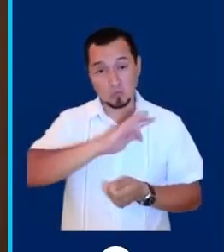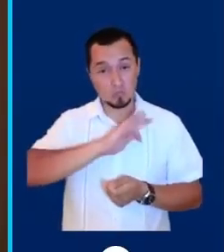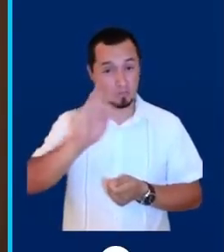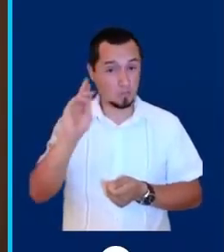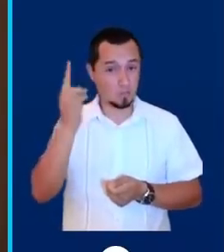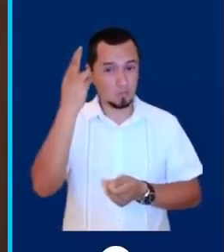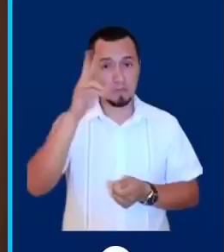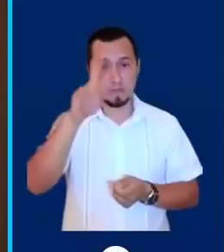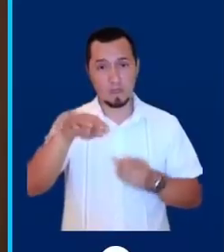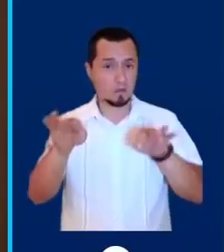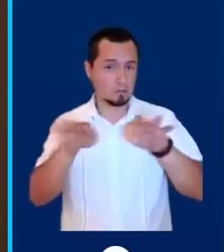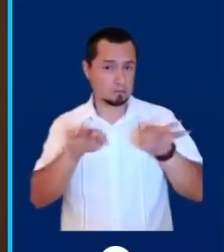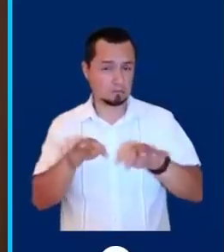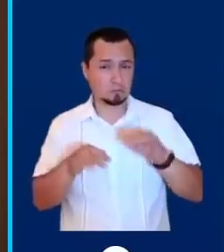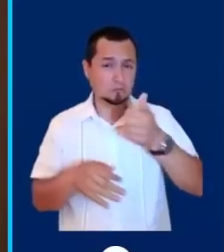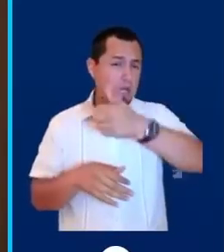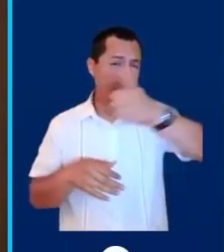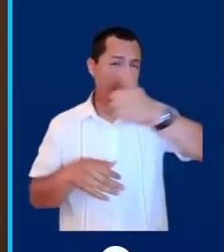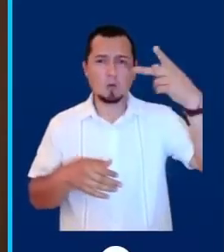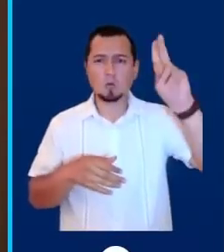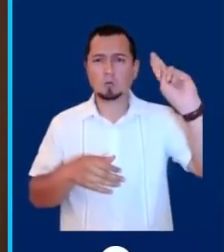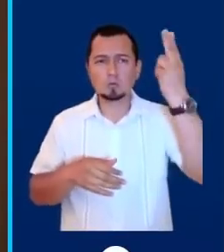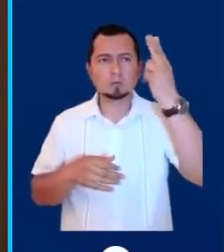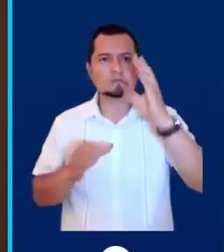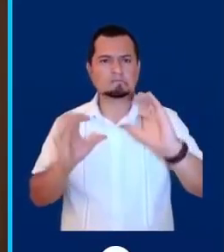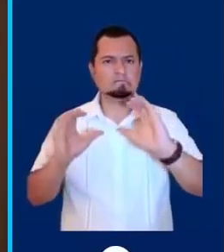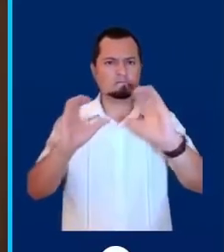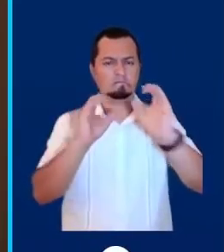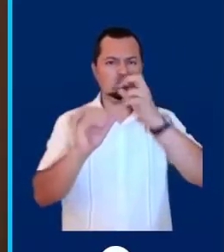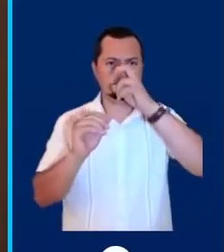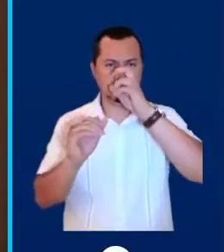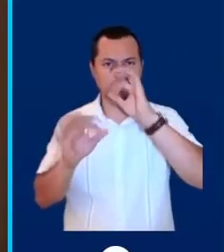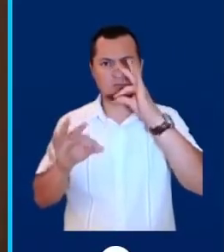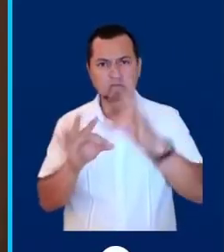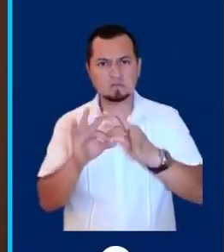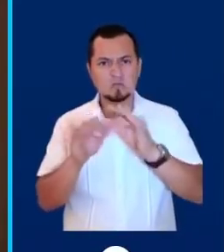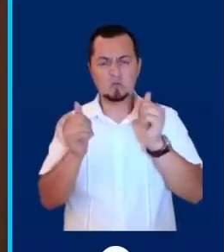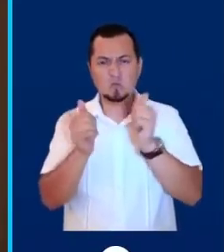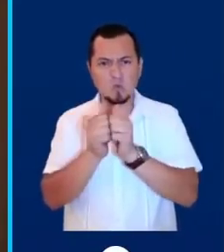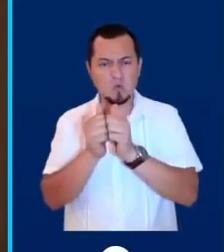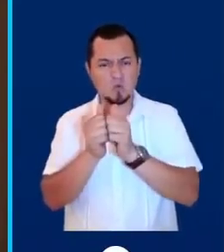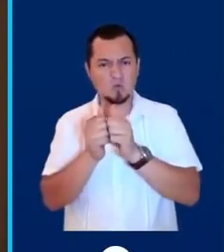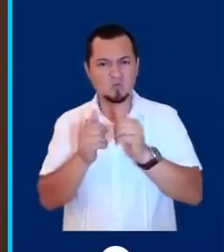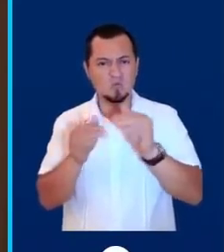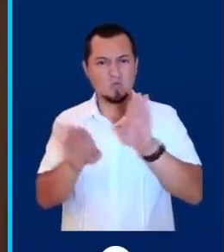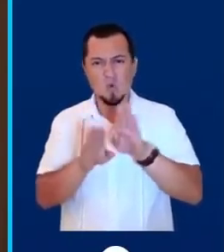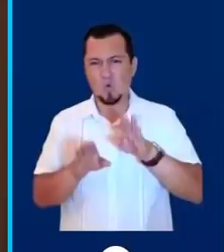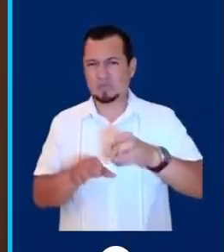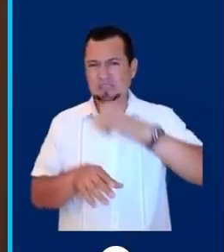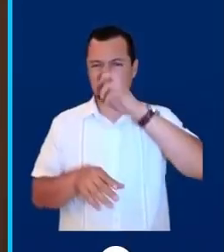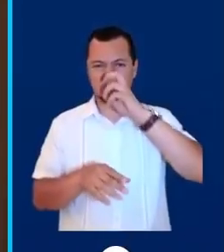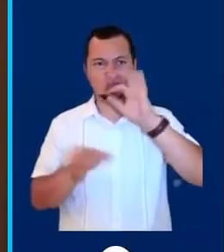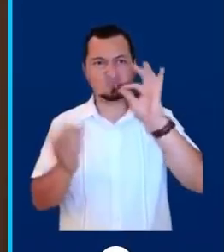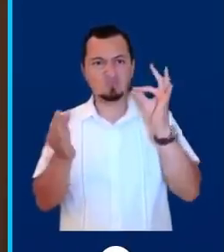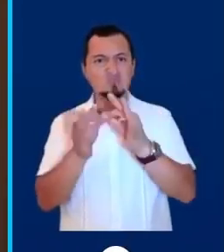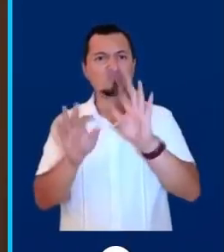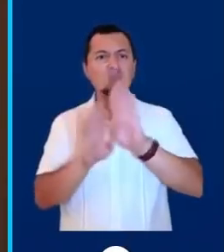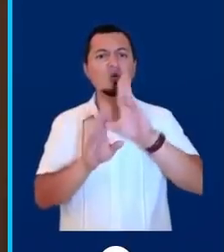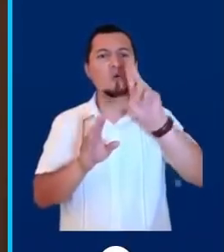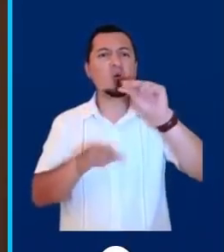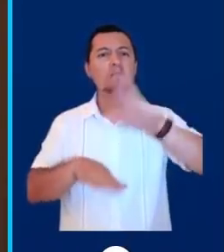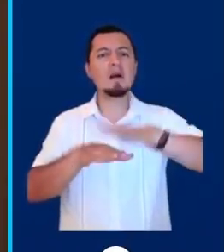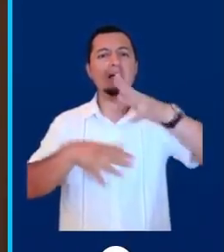que reconocer la labor que han realizado cada institución de cuidado y de cumplimiento con unos estrictos y muy específicos protocolos